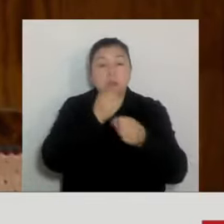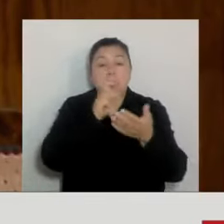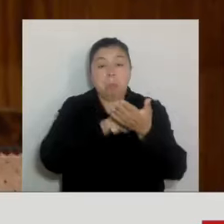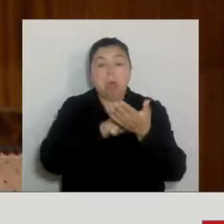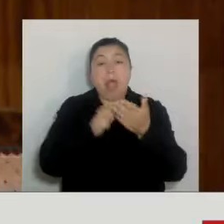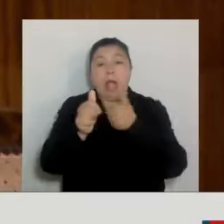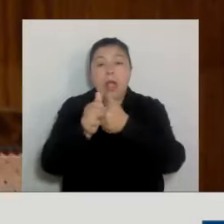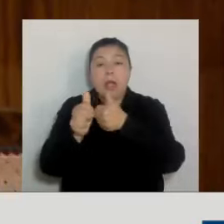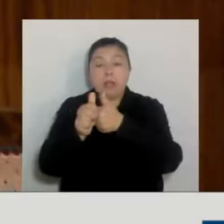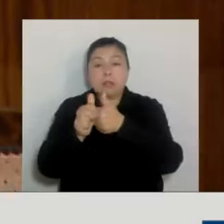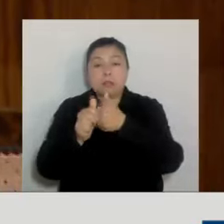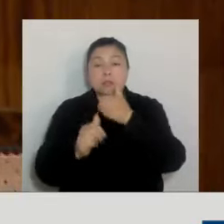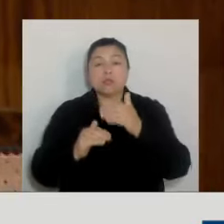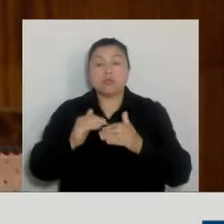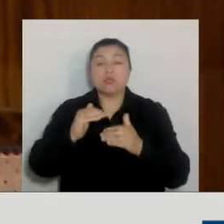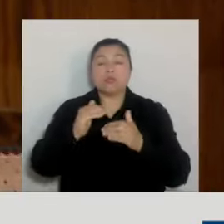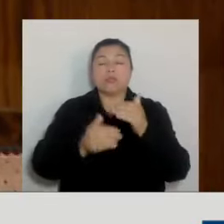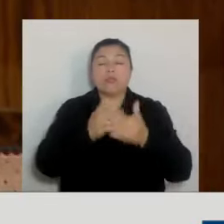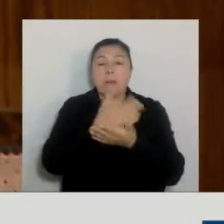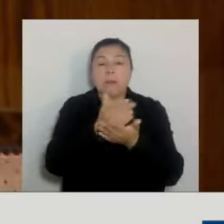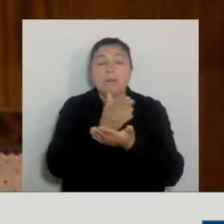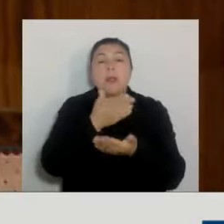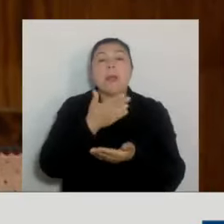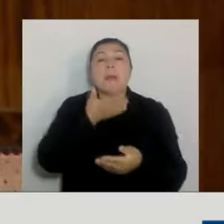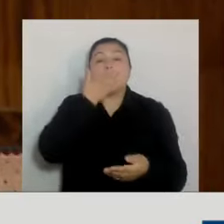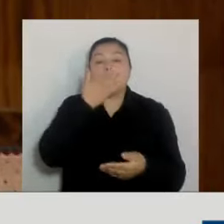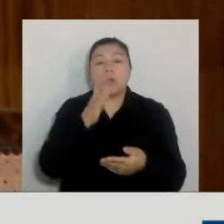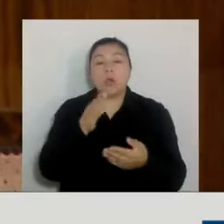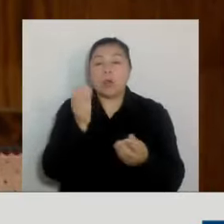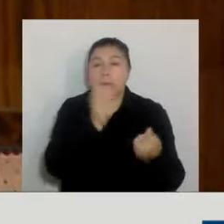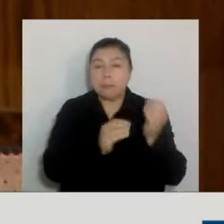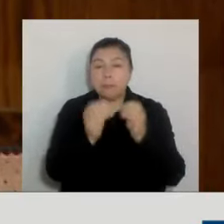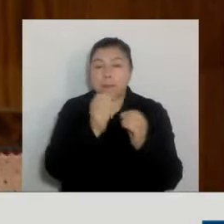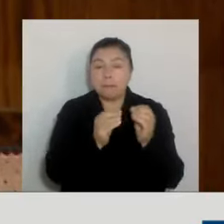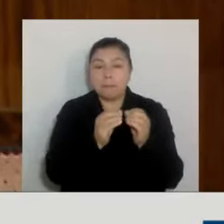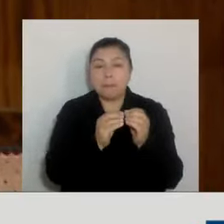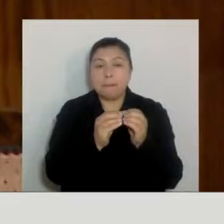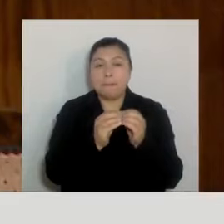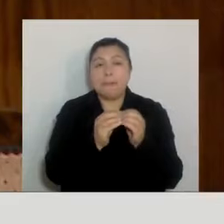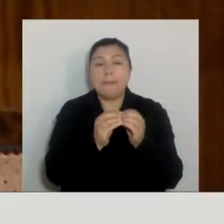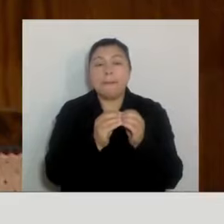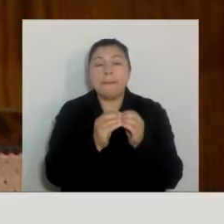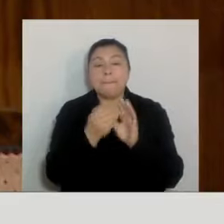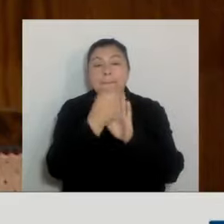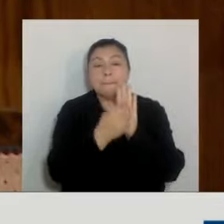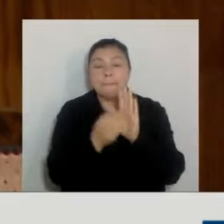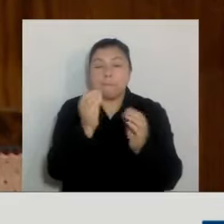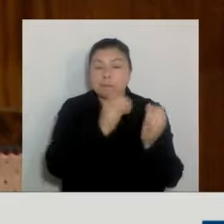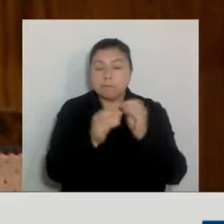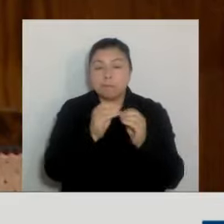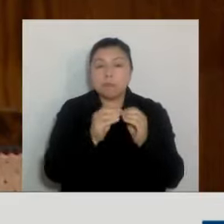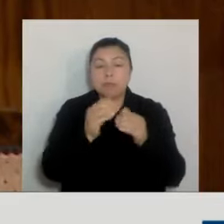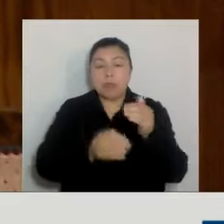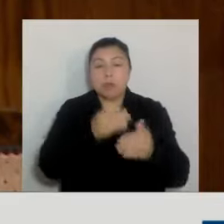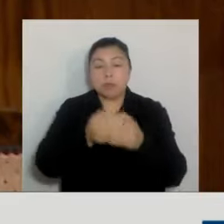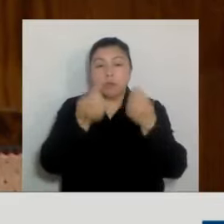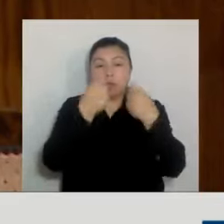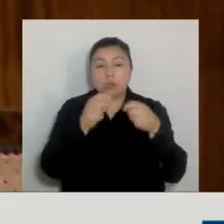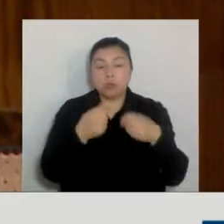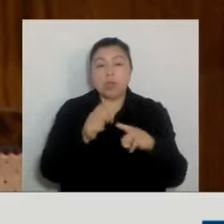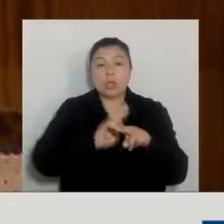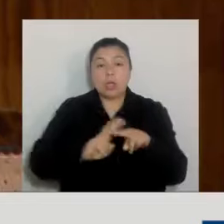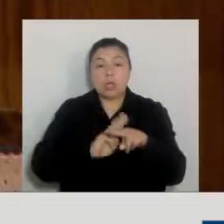generación y seguimiento de planes de mejora para la implementación las recomendaciones formuladas en los procesos de evaluación que realice